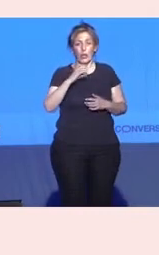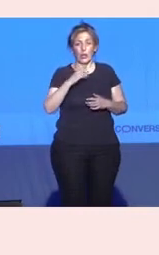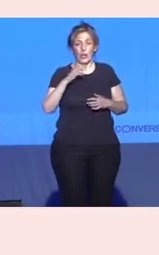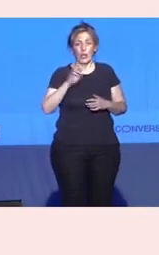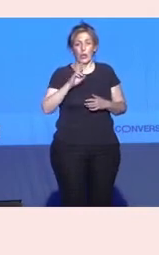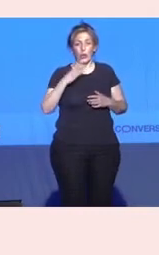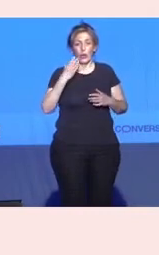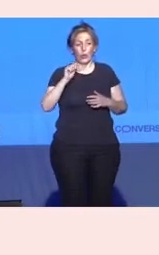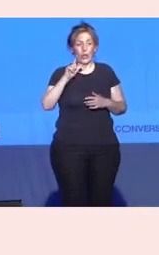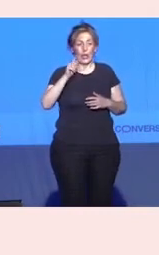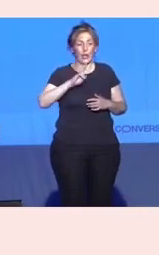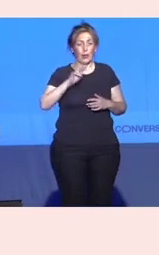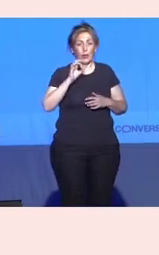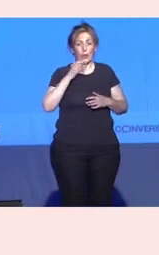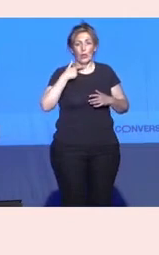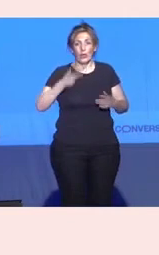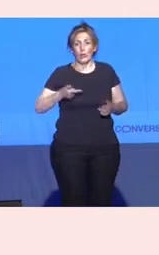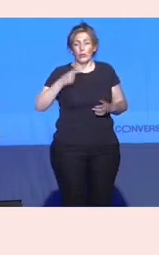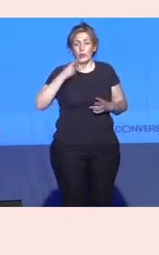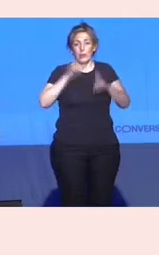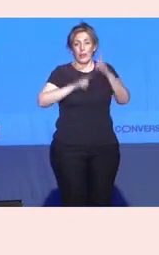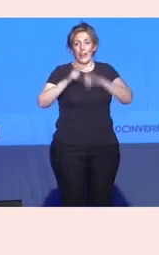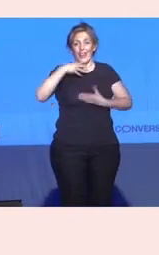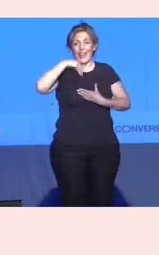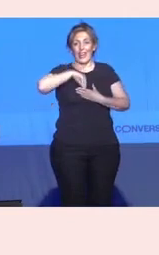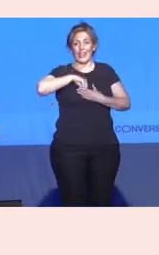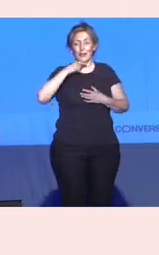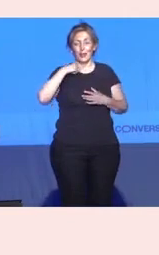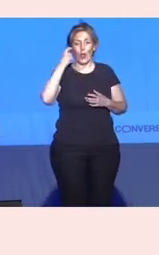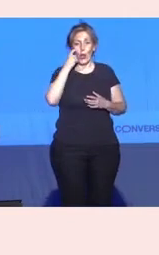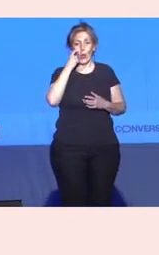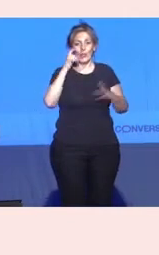Calvo, un viaje al interior del ojo.